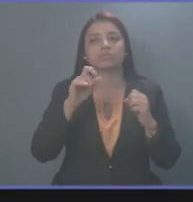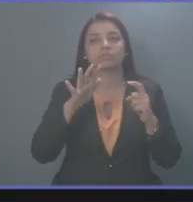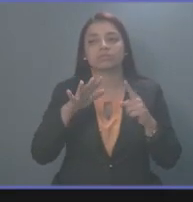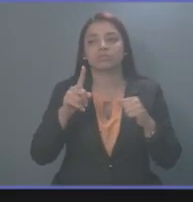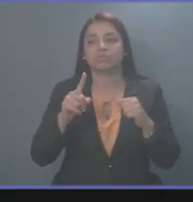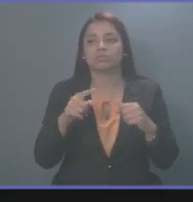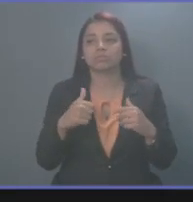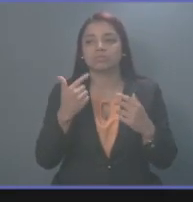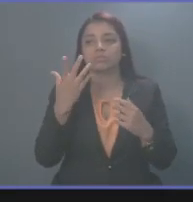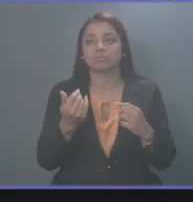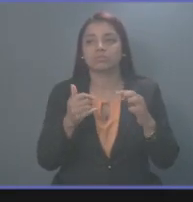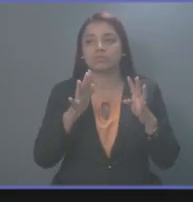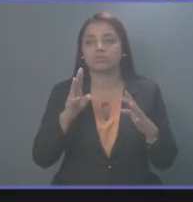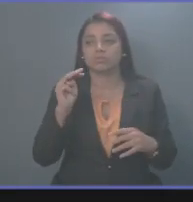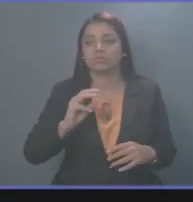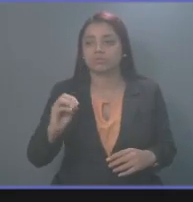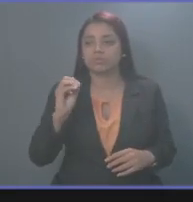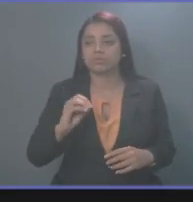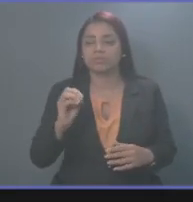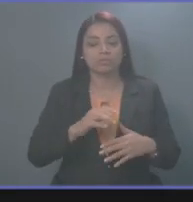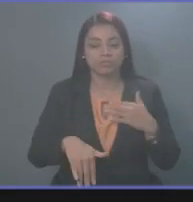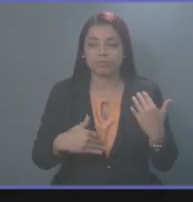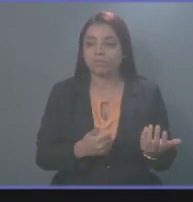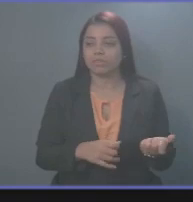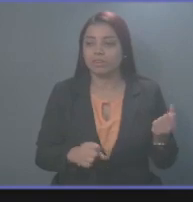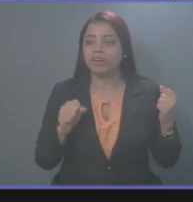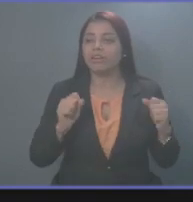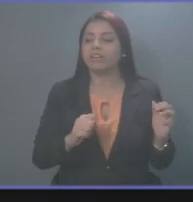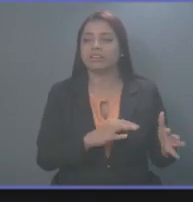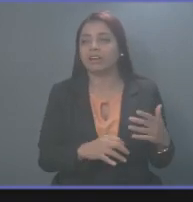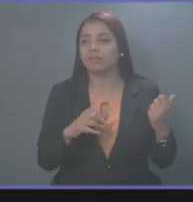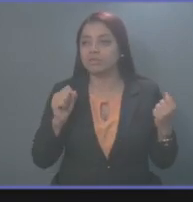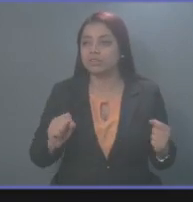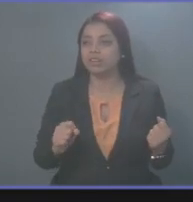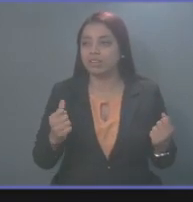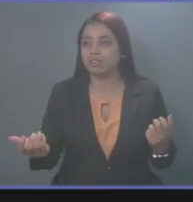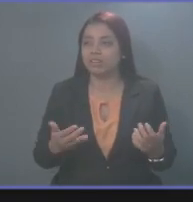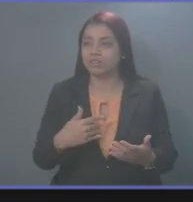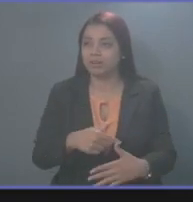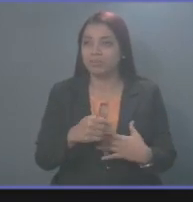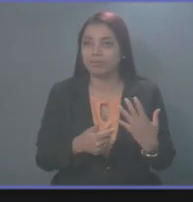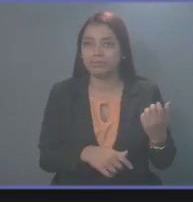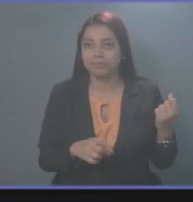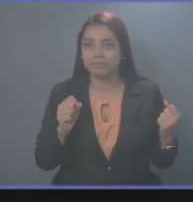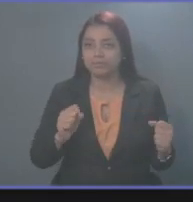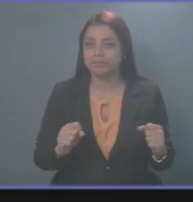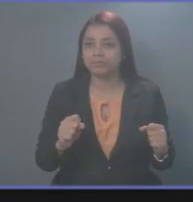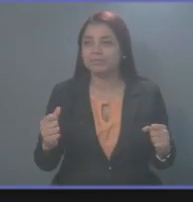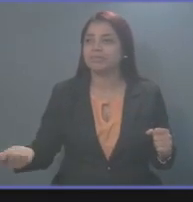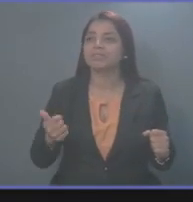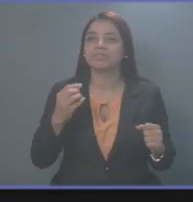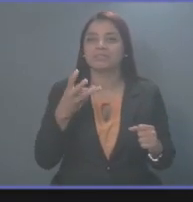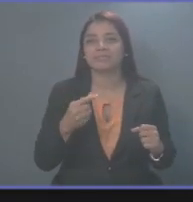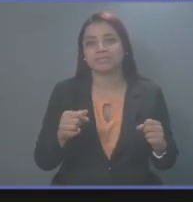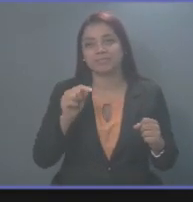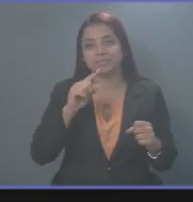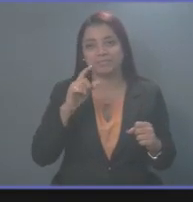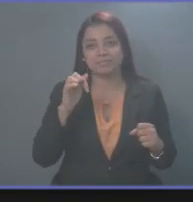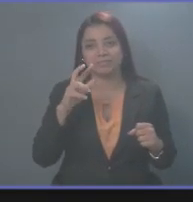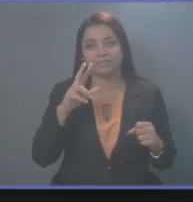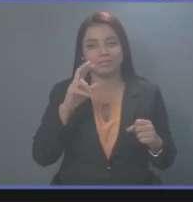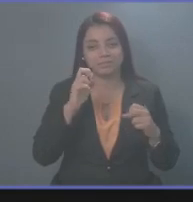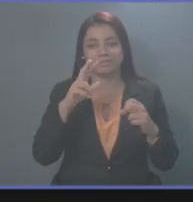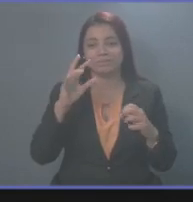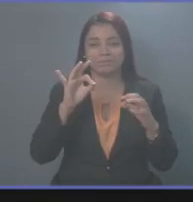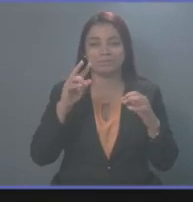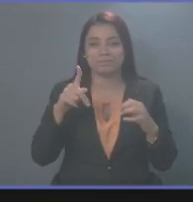161, de fecha 9 de octubre del año 2003, publicado en el diario oficial número 206, tomo número 361,